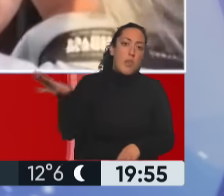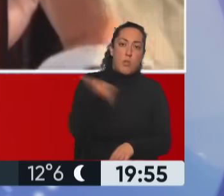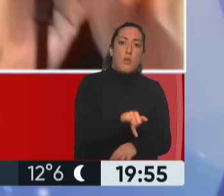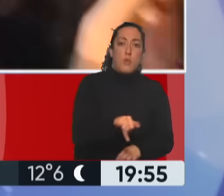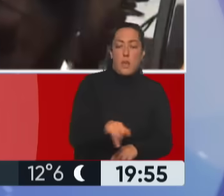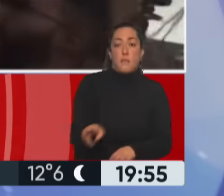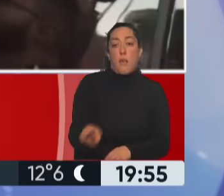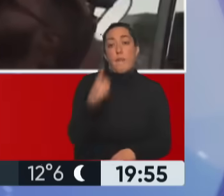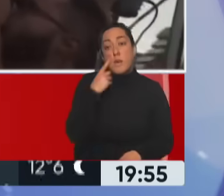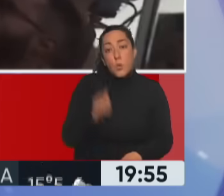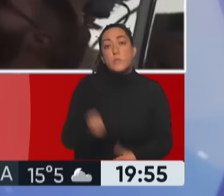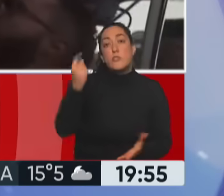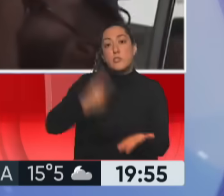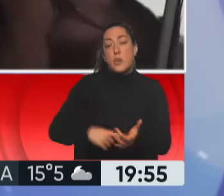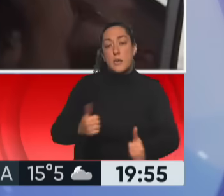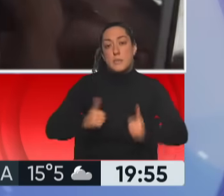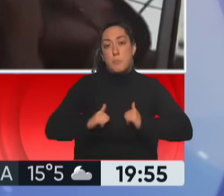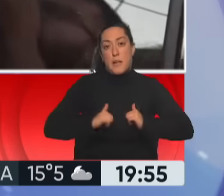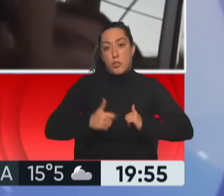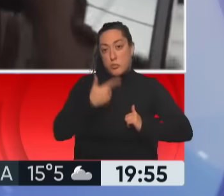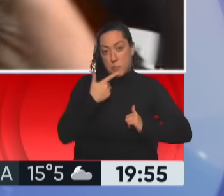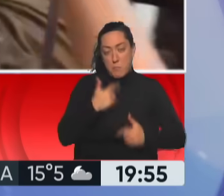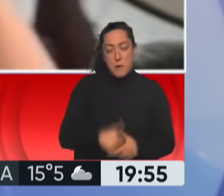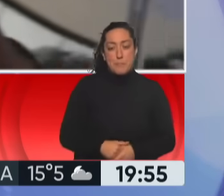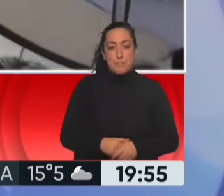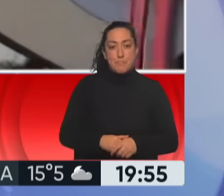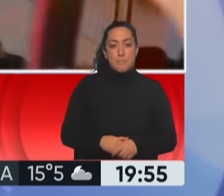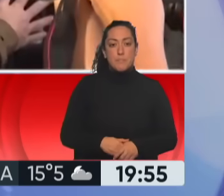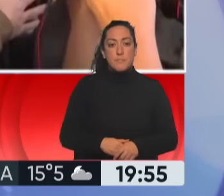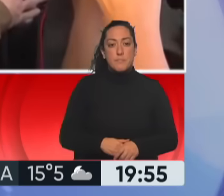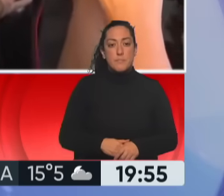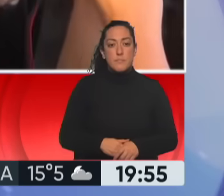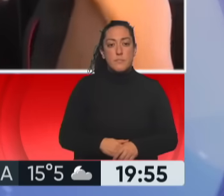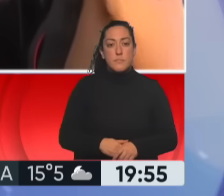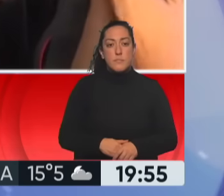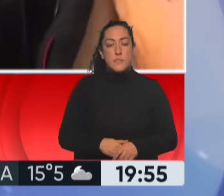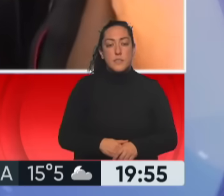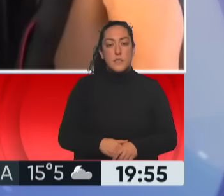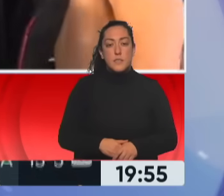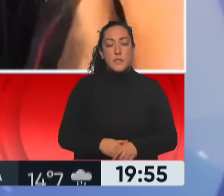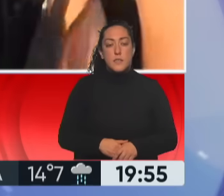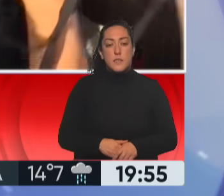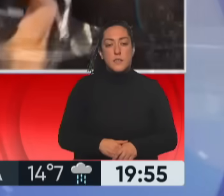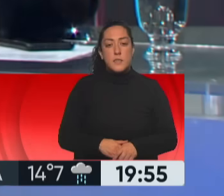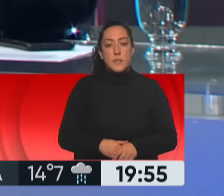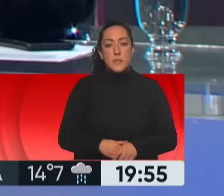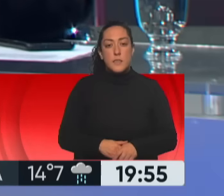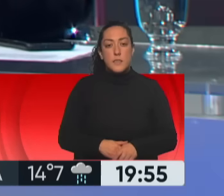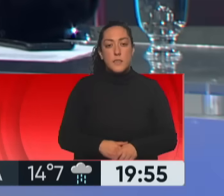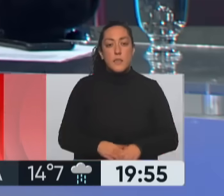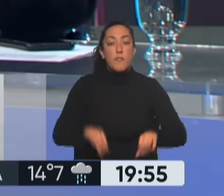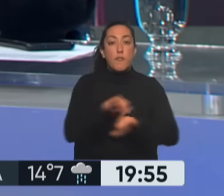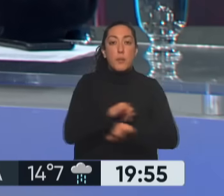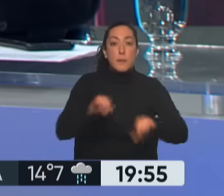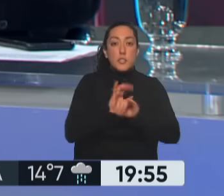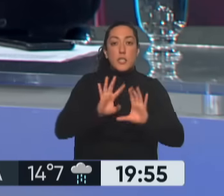espera justamente que se conozca en septiembre la sentencia en este juicio que lleva adelante contra el exmandatario de Brasil. Leti, hay más información del